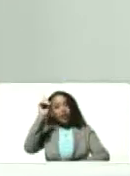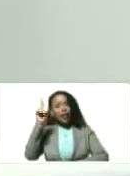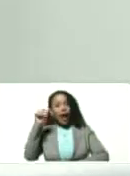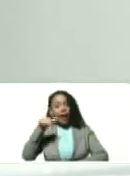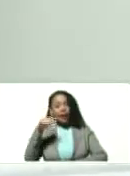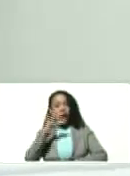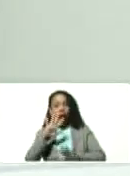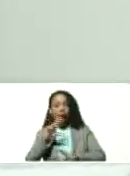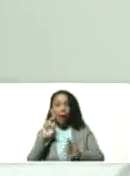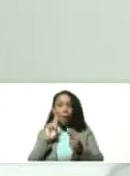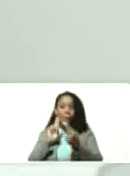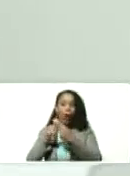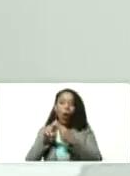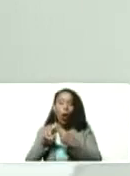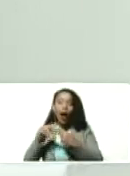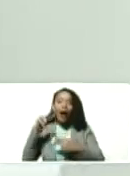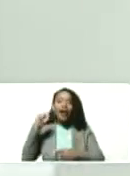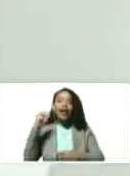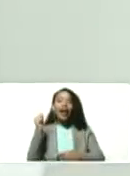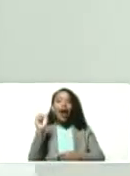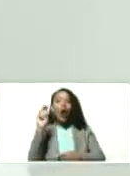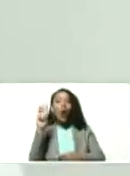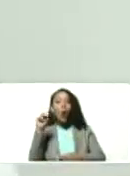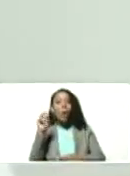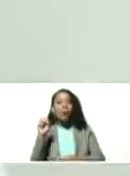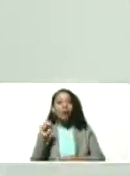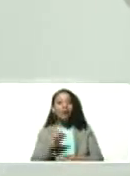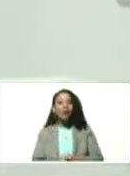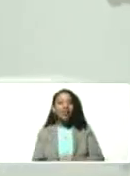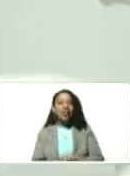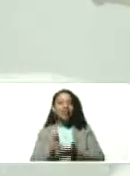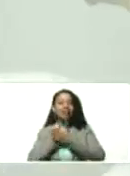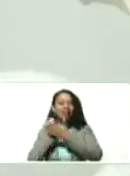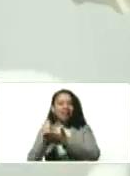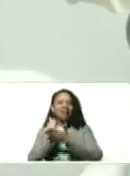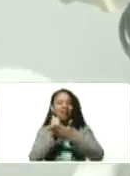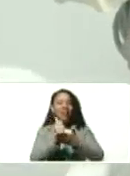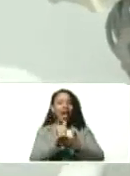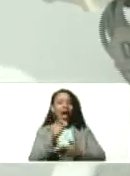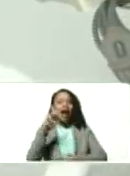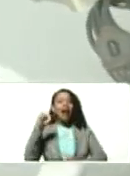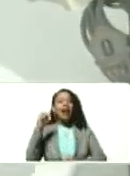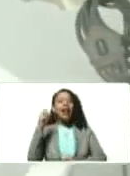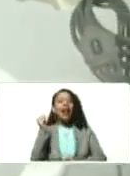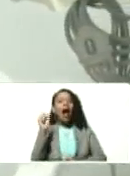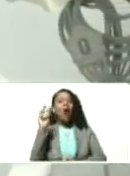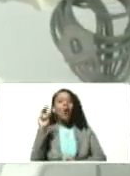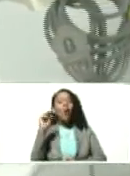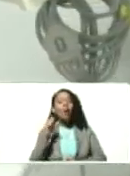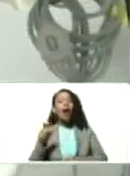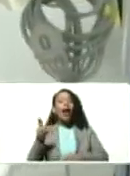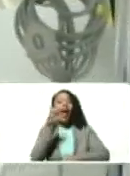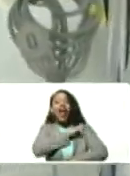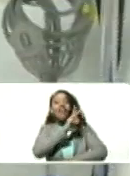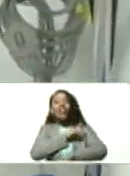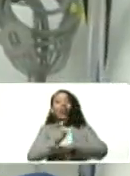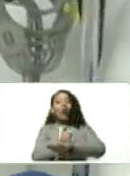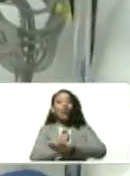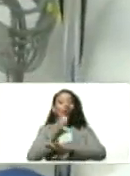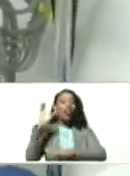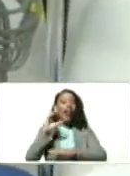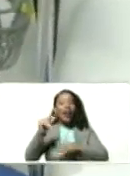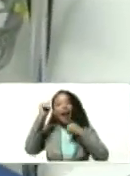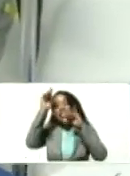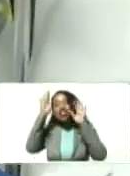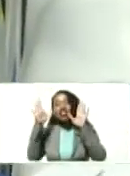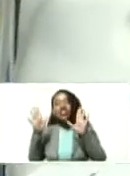Nahum. Aquí necesito que me atienda a Nahum. Y me lo ayuden, Anaún Fernández, el área de